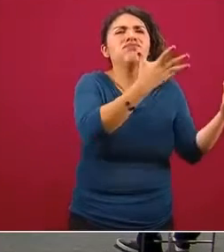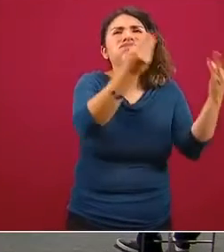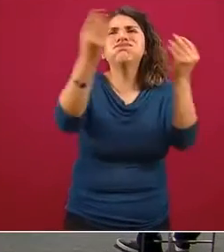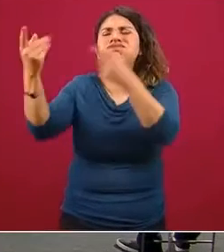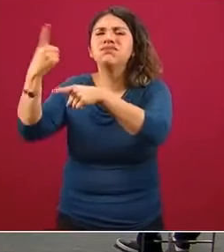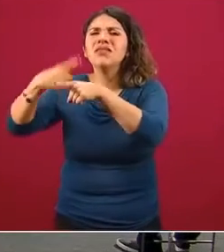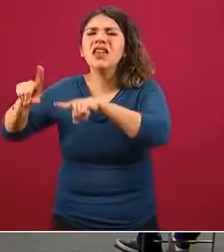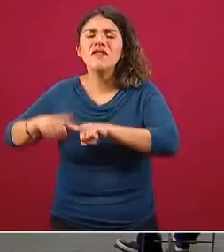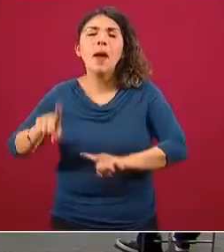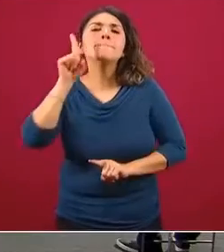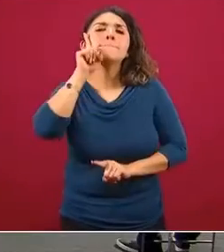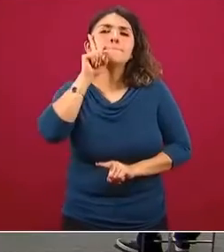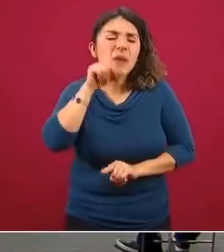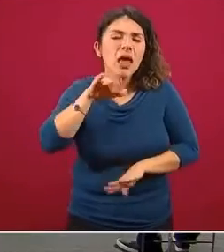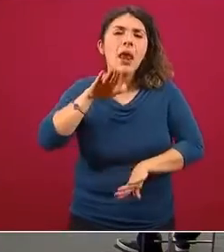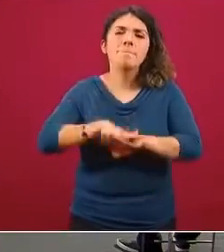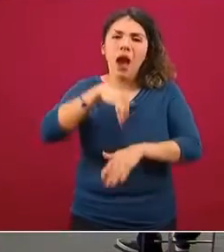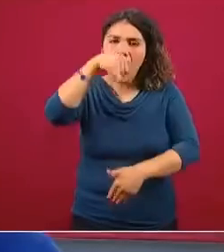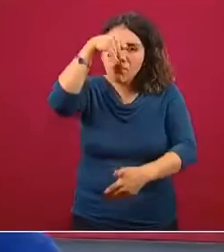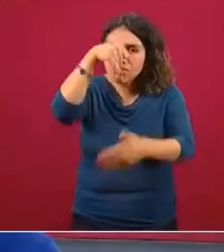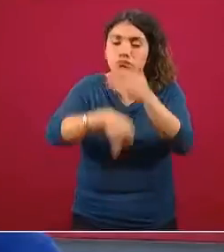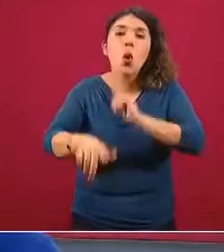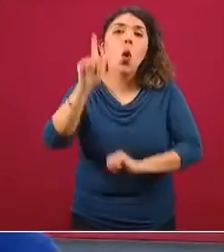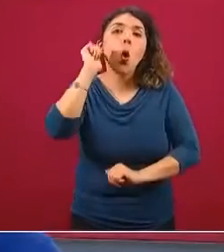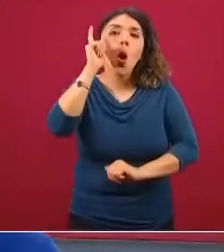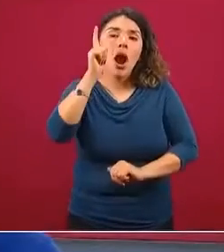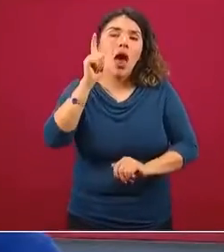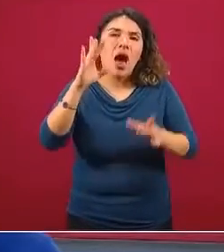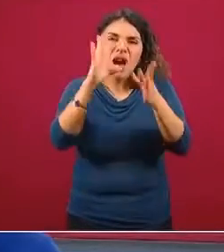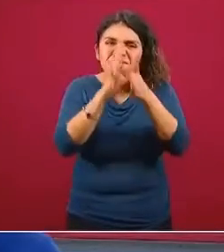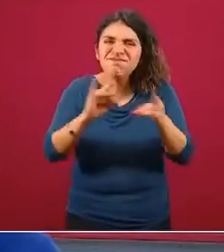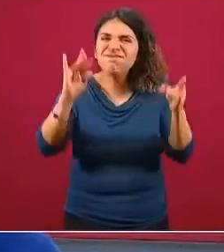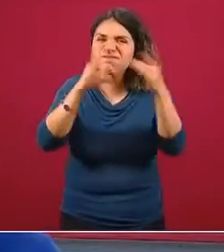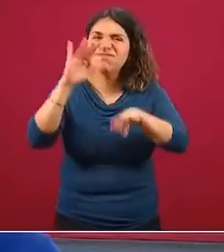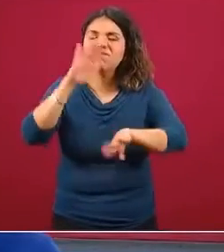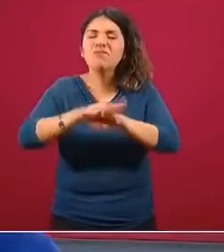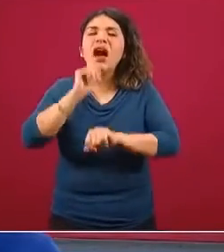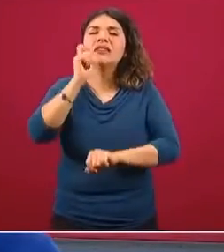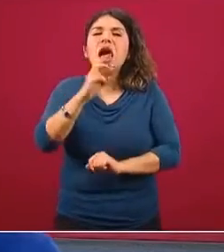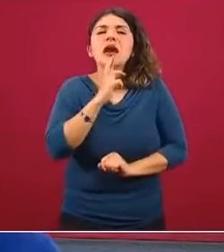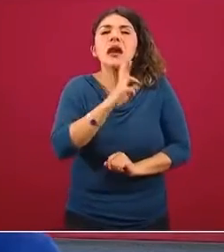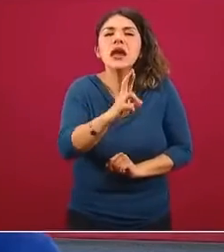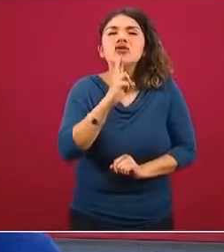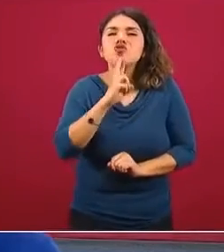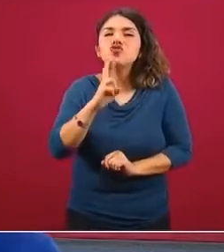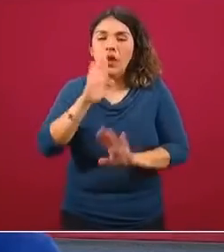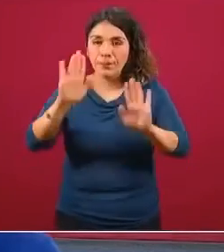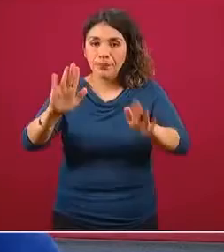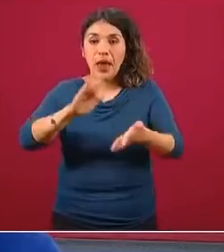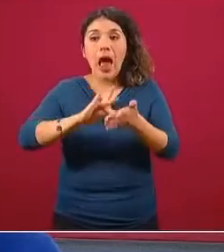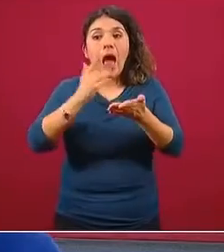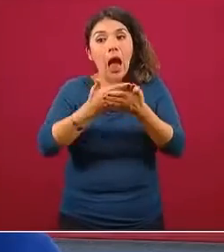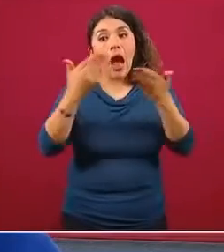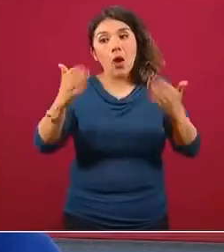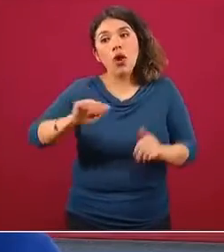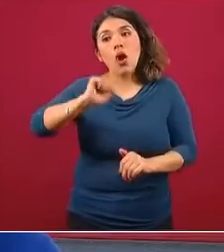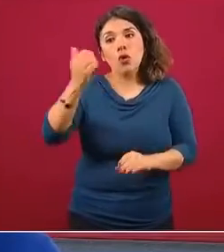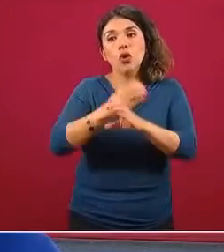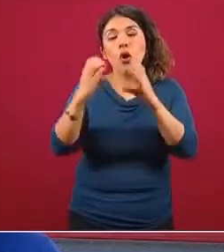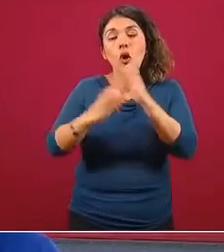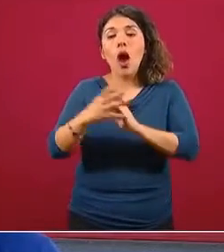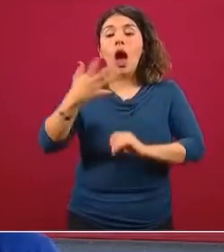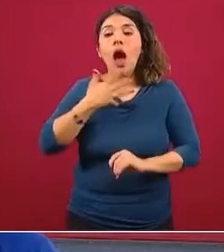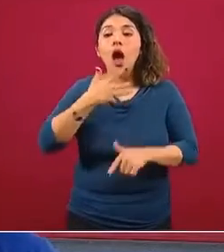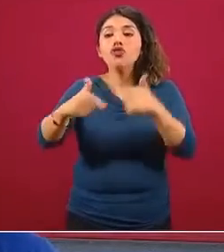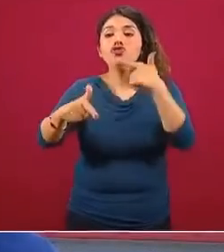mundo. Mañana vamos a entrar, ojalá, en detalles sobre qué significan los resultados. Veamos ahora otros elementos. Llevamos